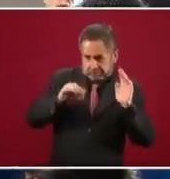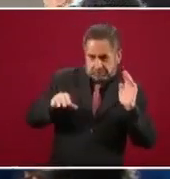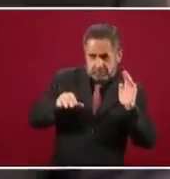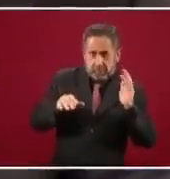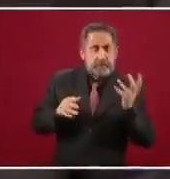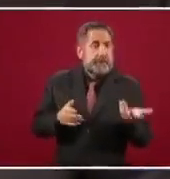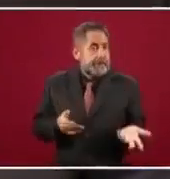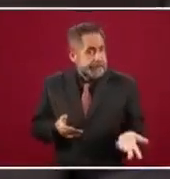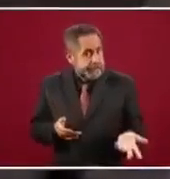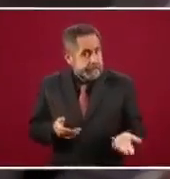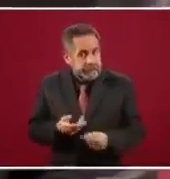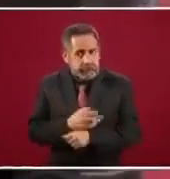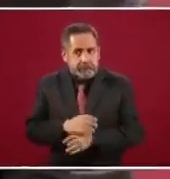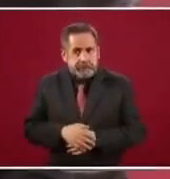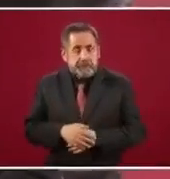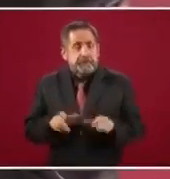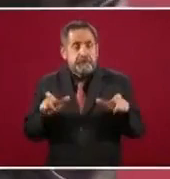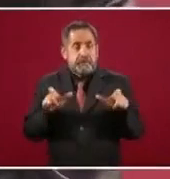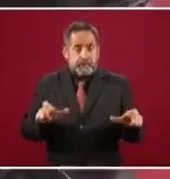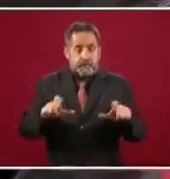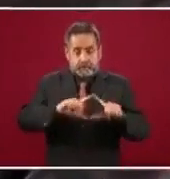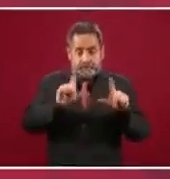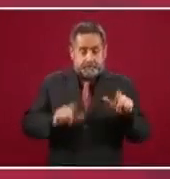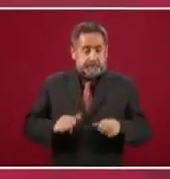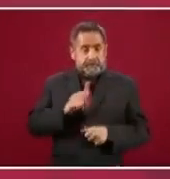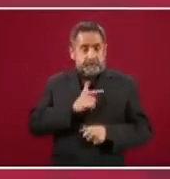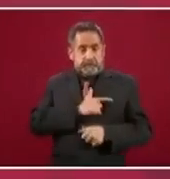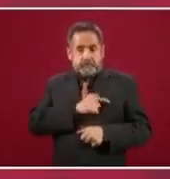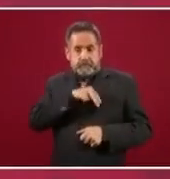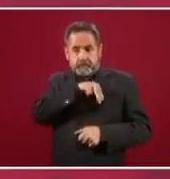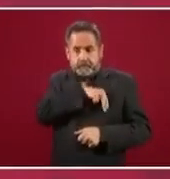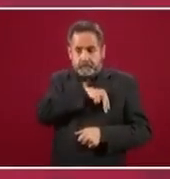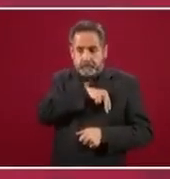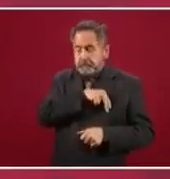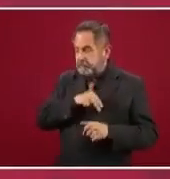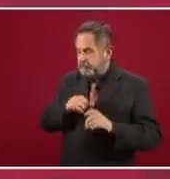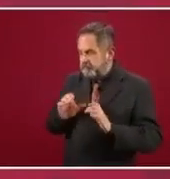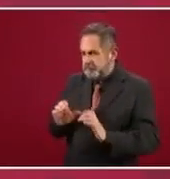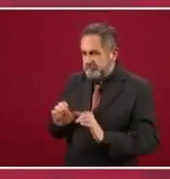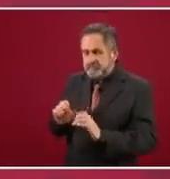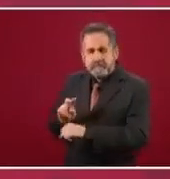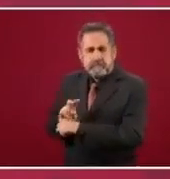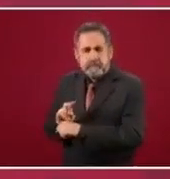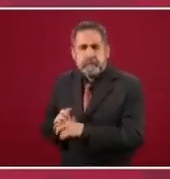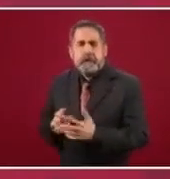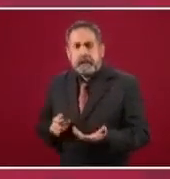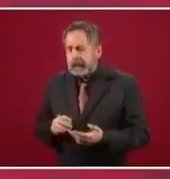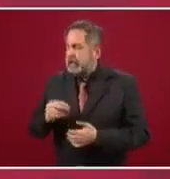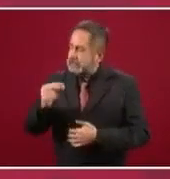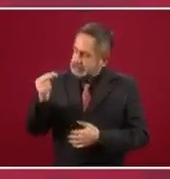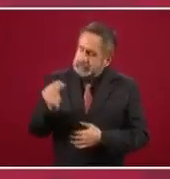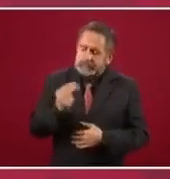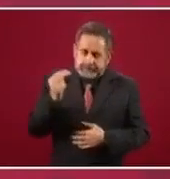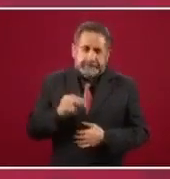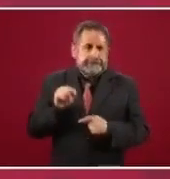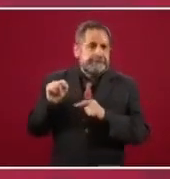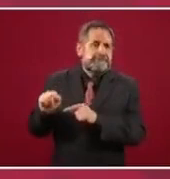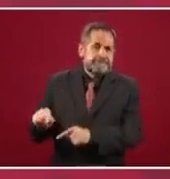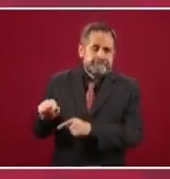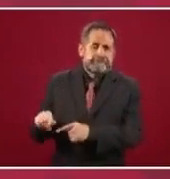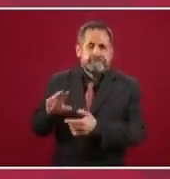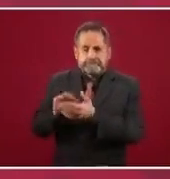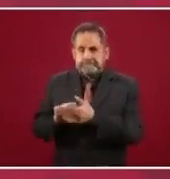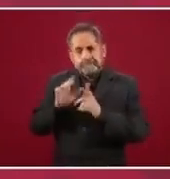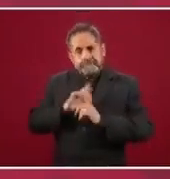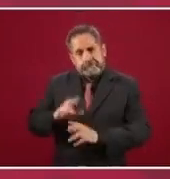Entonces, cuando dice, ¿por qué la Guardia Nacional? Sí. Bueno, porque necesitamos que